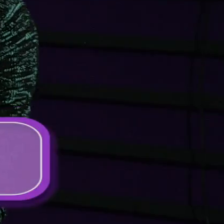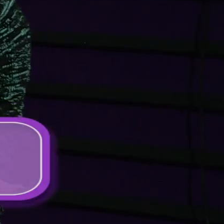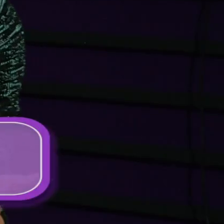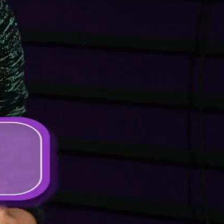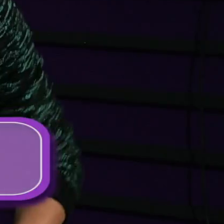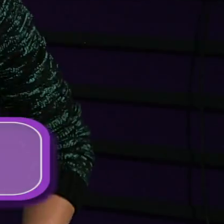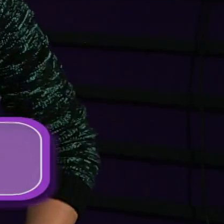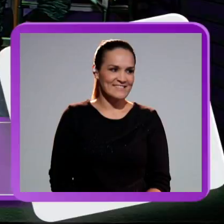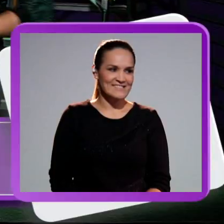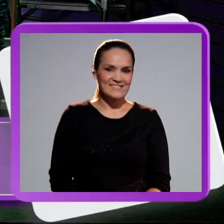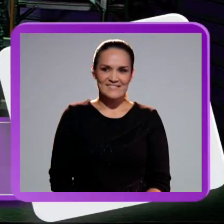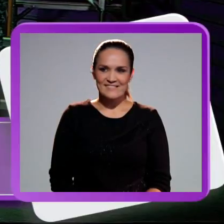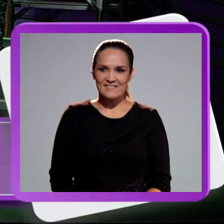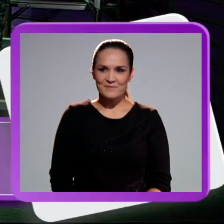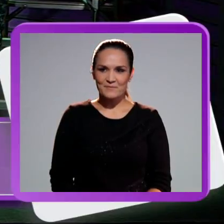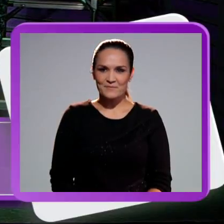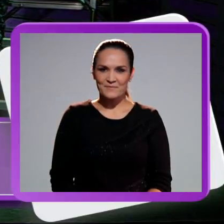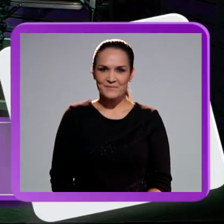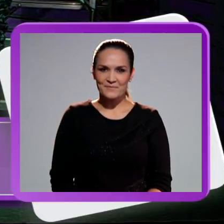bienvenido.